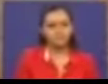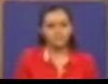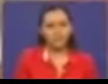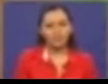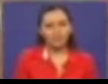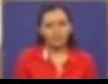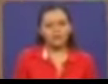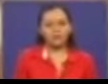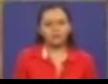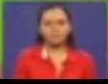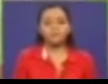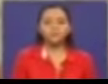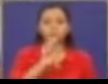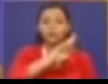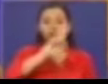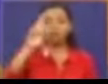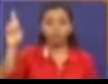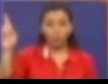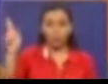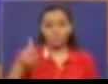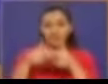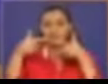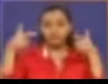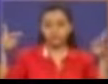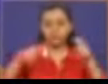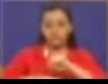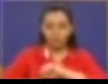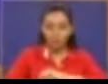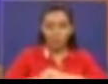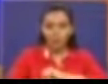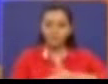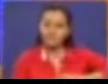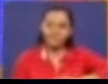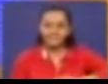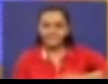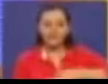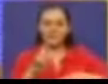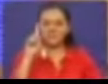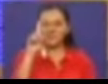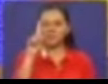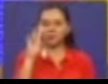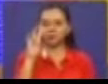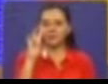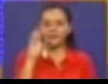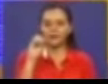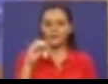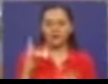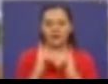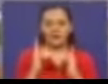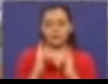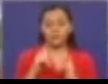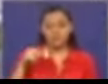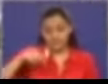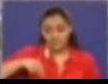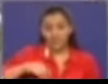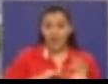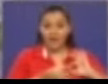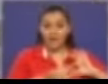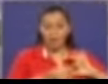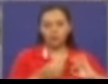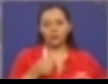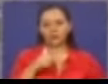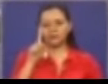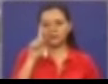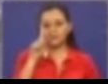Y la Maternidad del Sur incluso va a ser más grande que este hospital, a 170 camas. Este tiene 156 camas, pero todo de última